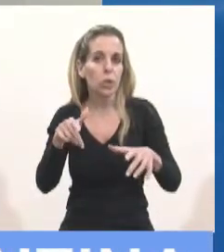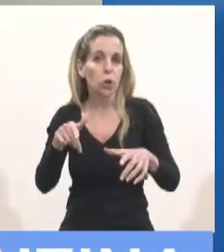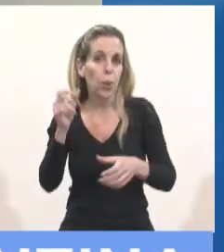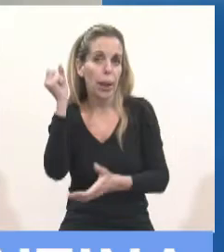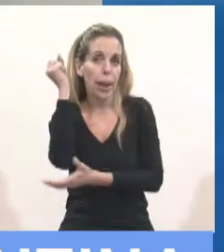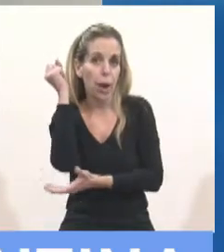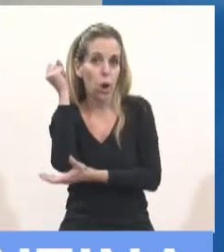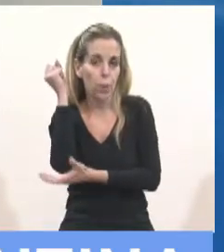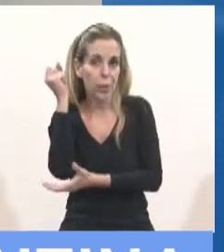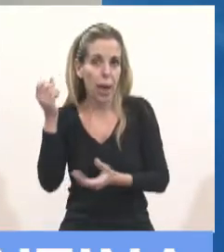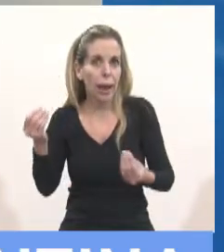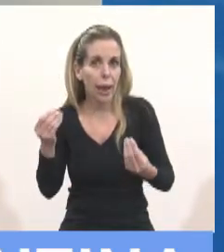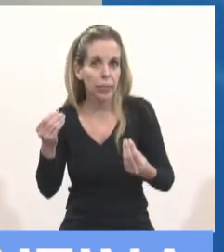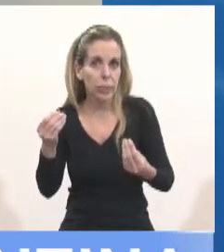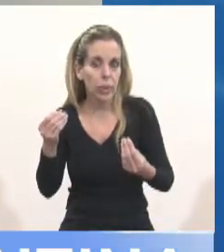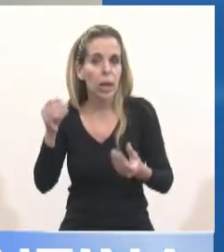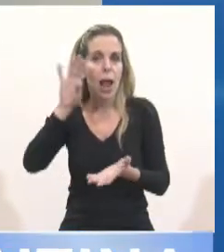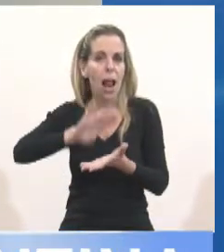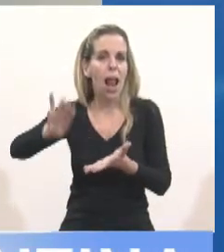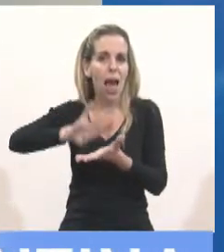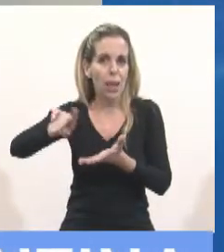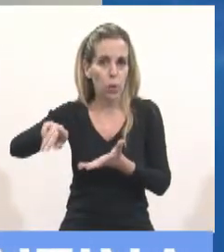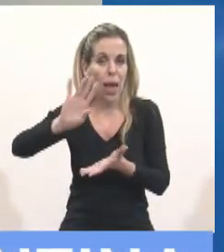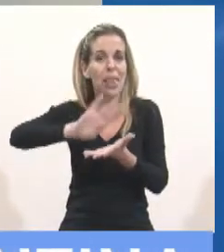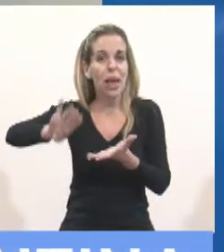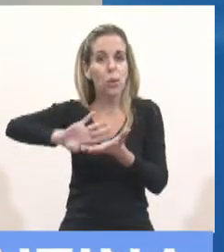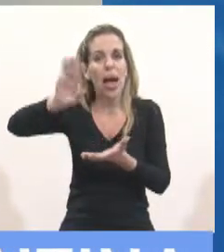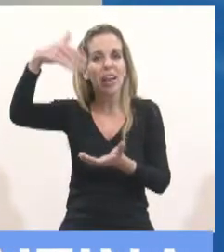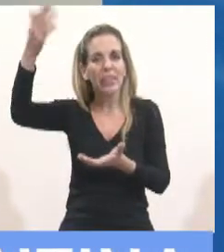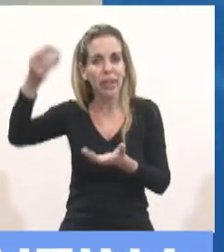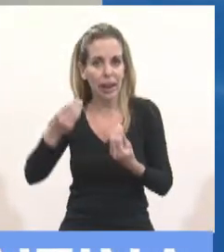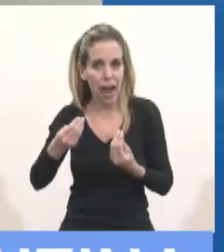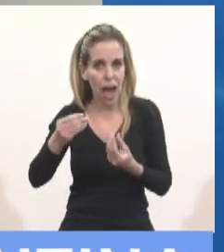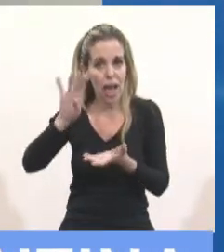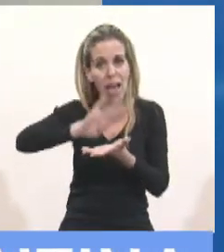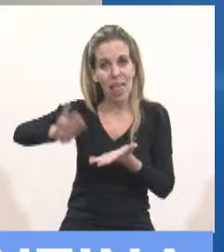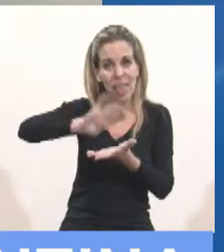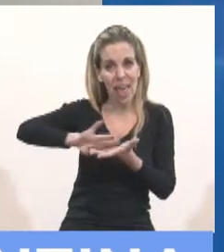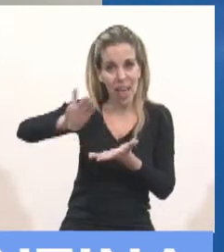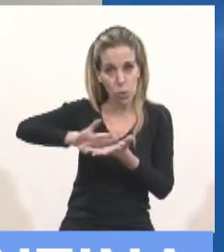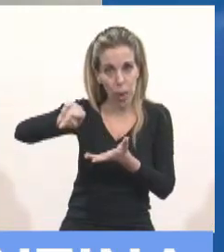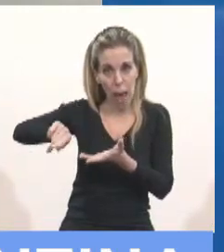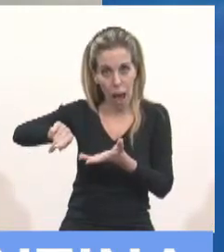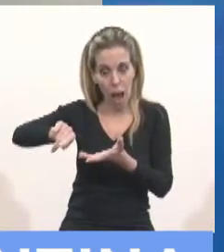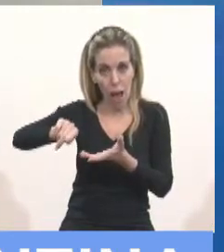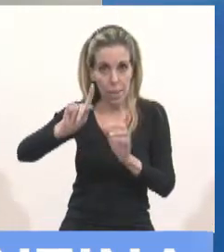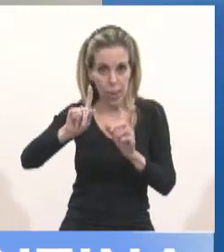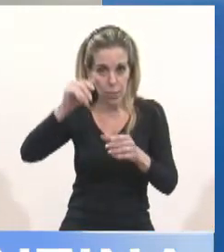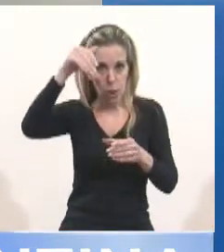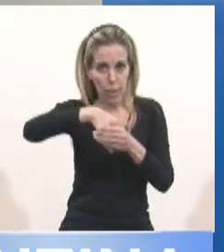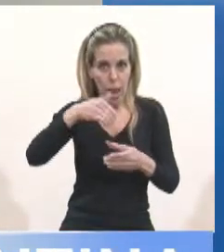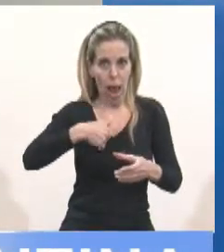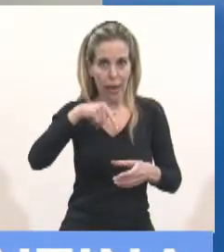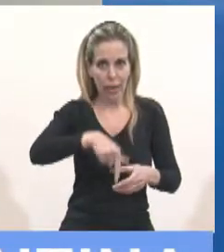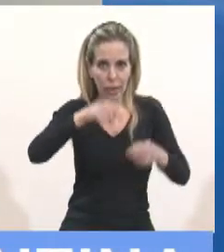es la deuda. La deuda externa, o mejor dicho, la deuda eterna.